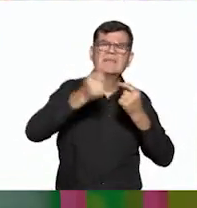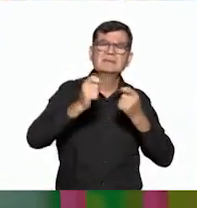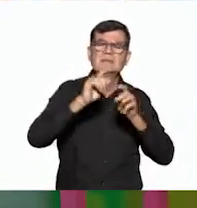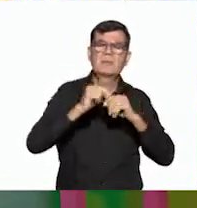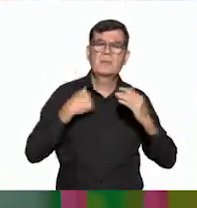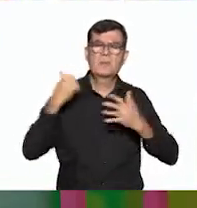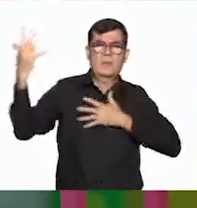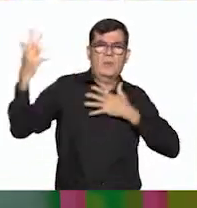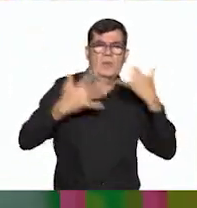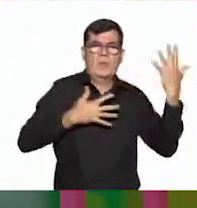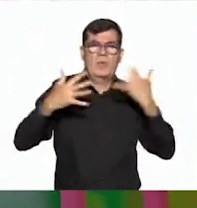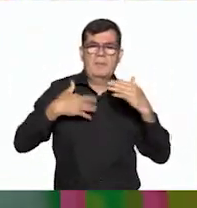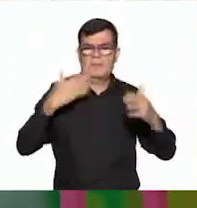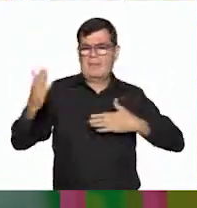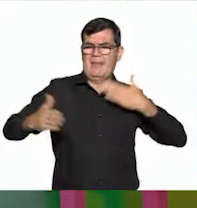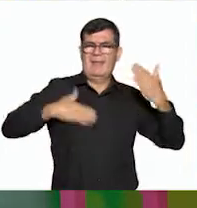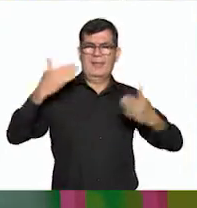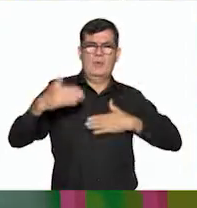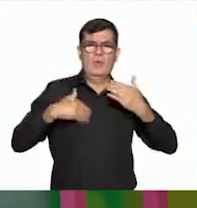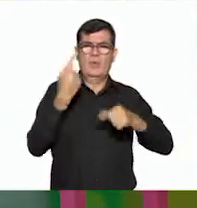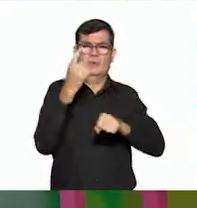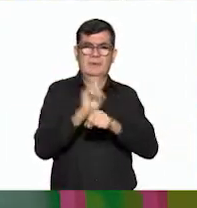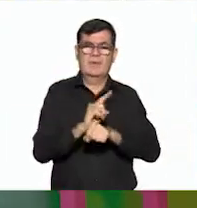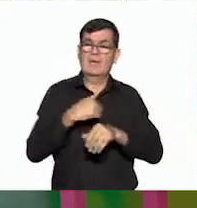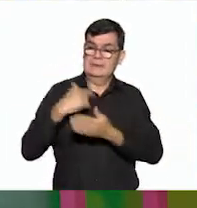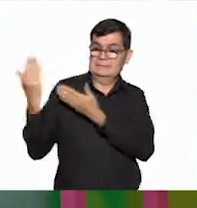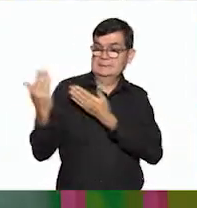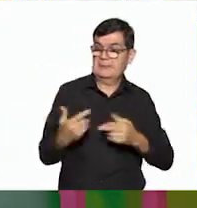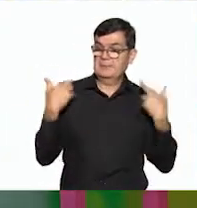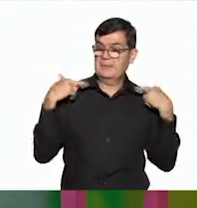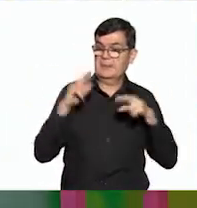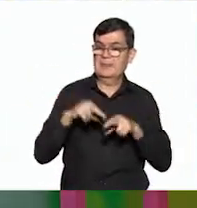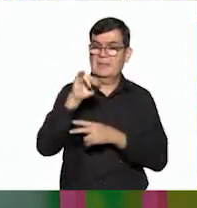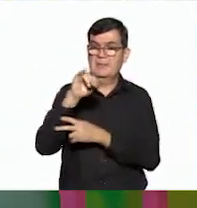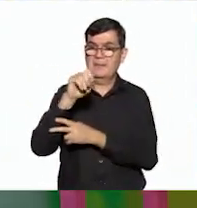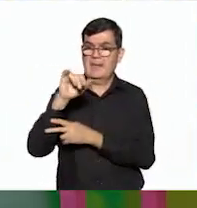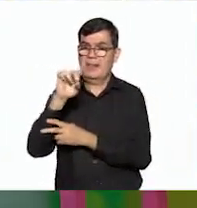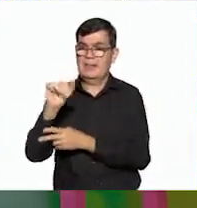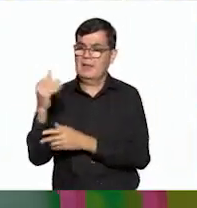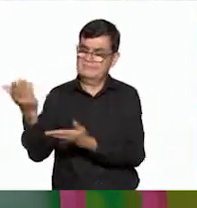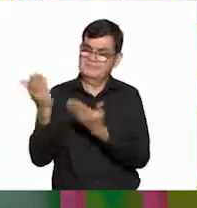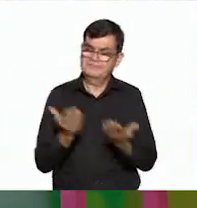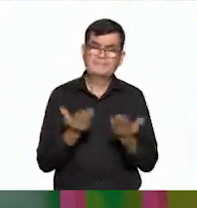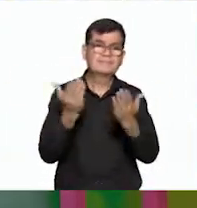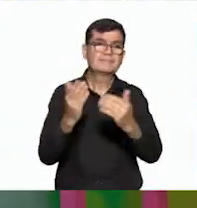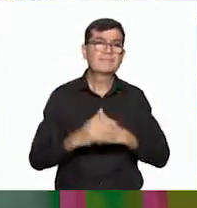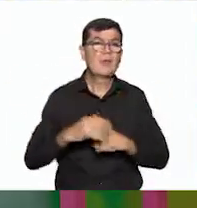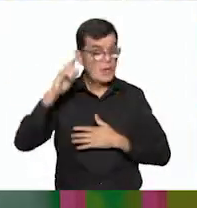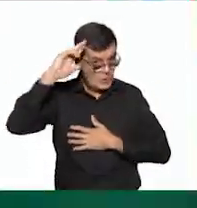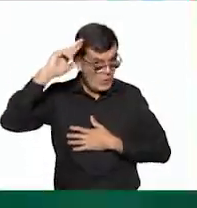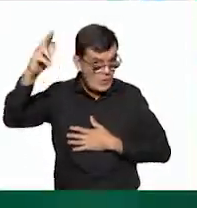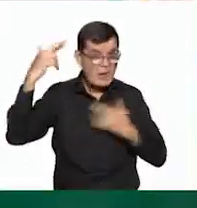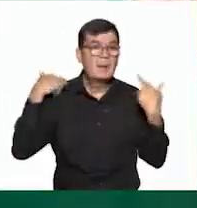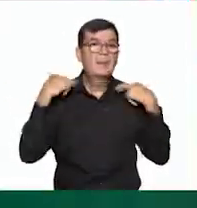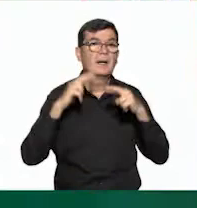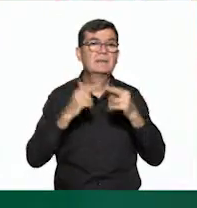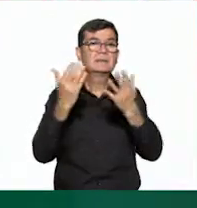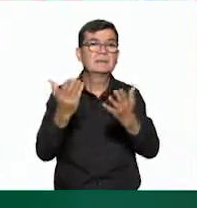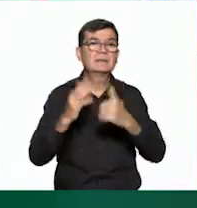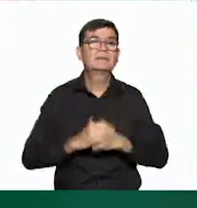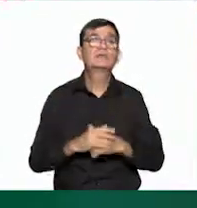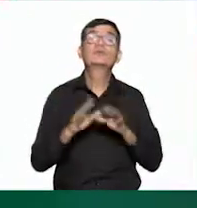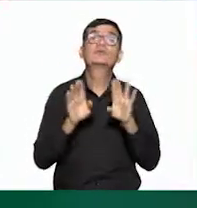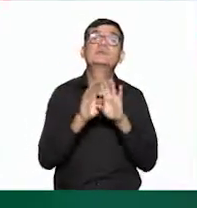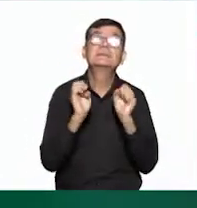para disfrutar el día. ¿Qué tal? Y justamente viene llegando la maestra Imelda. Ayúdenme a darle la bienvenida. ¡Hola, maestra! Hola, hola, hola.